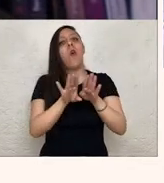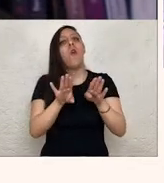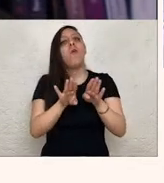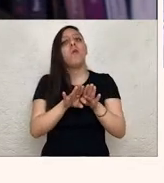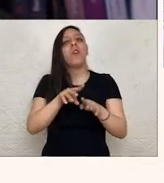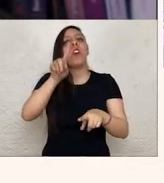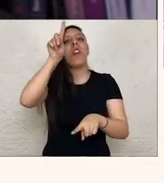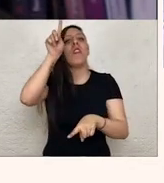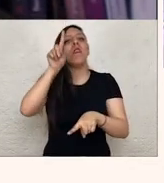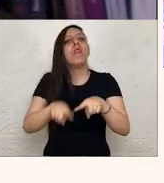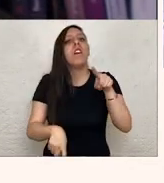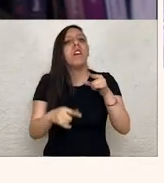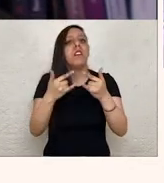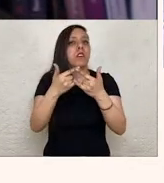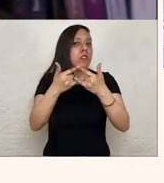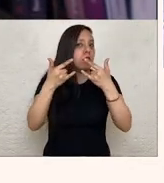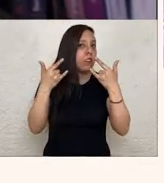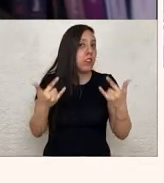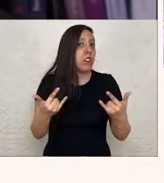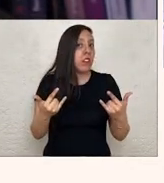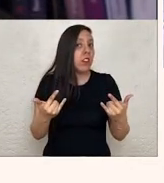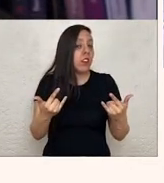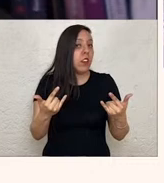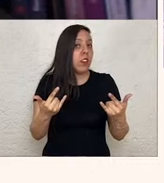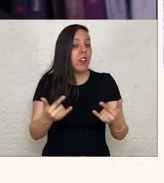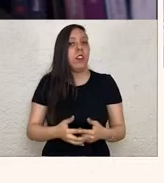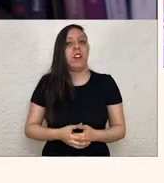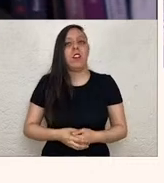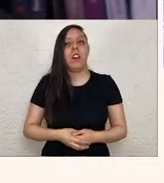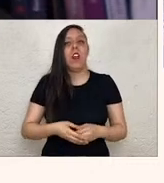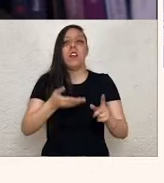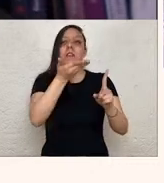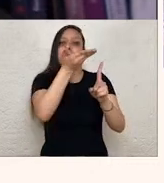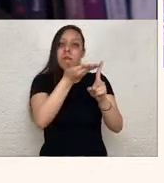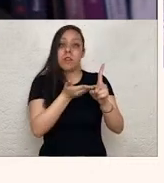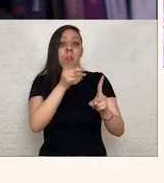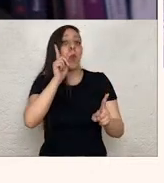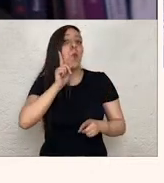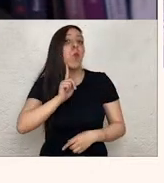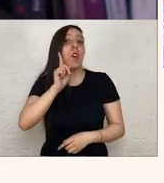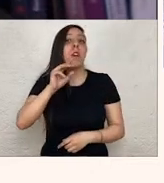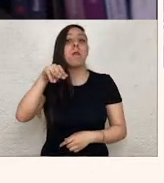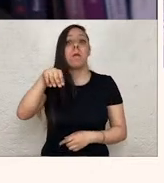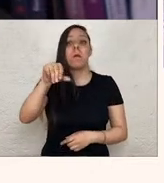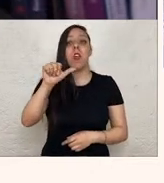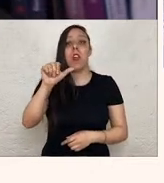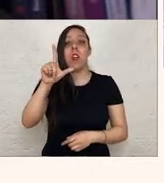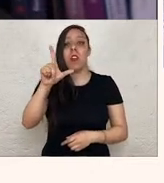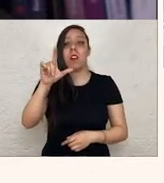una desmitificación del mito nacionalista de la Malinche, ¿no?